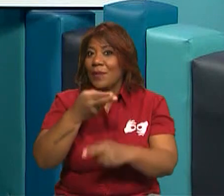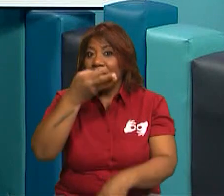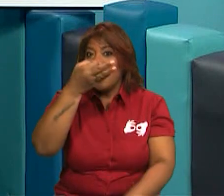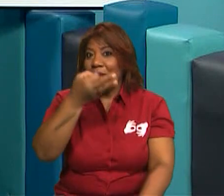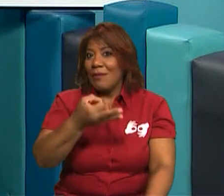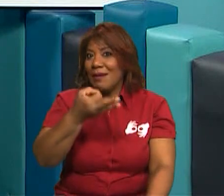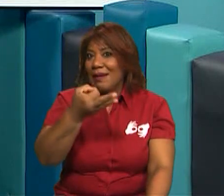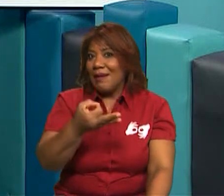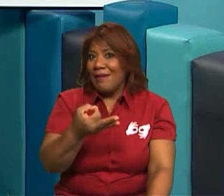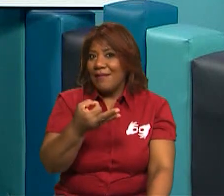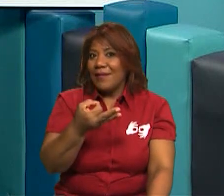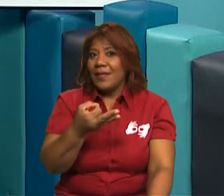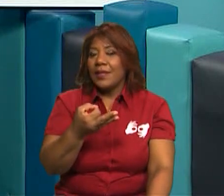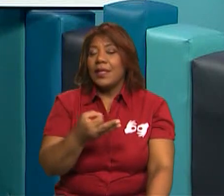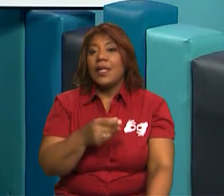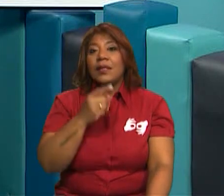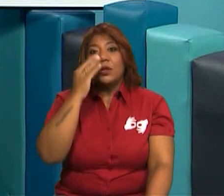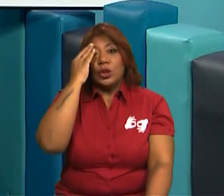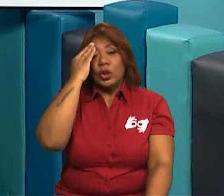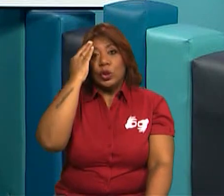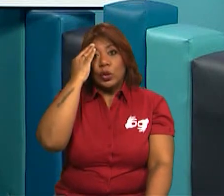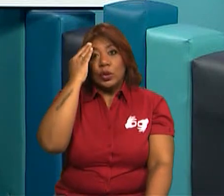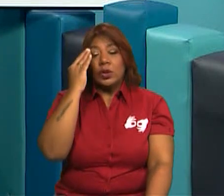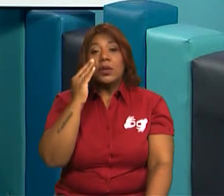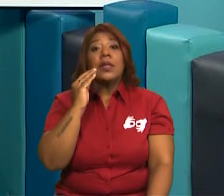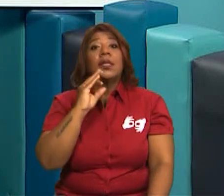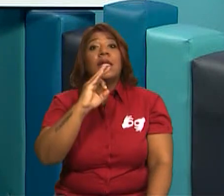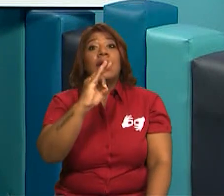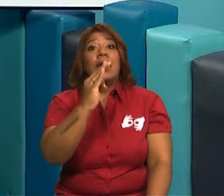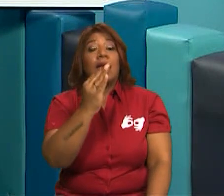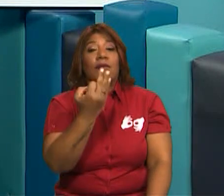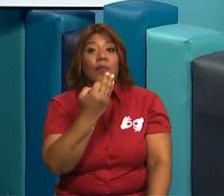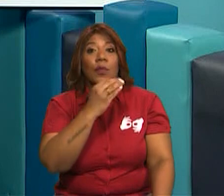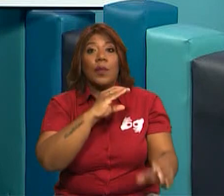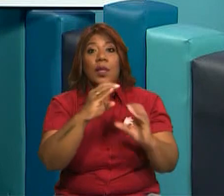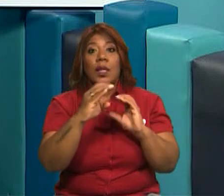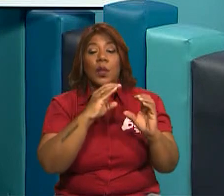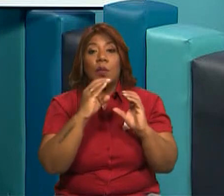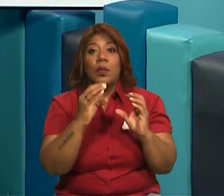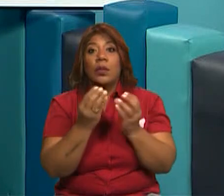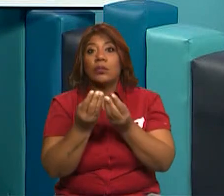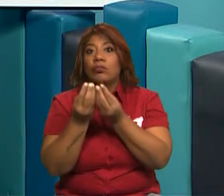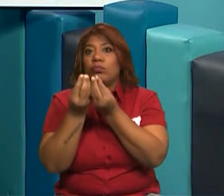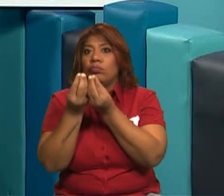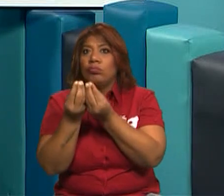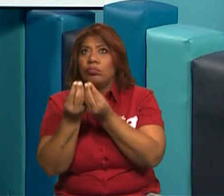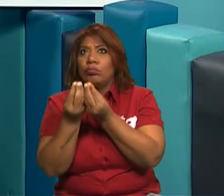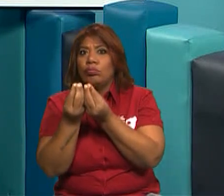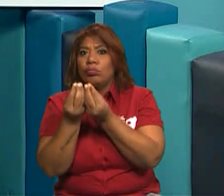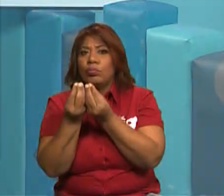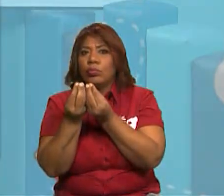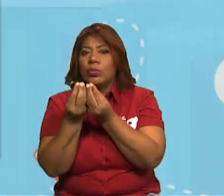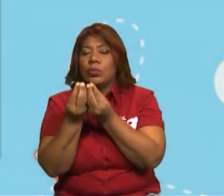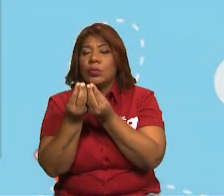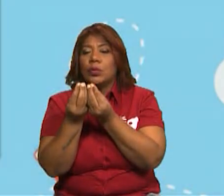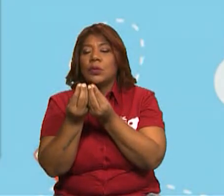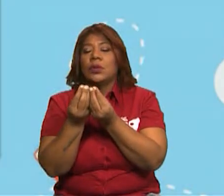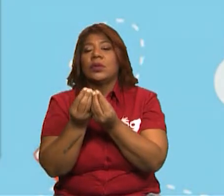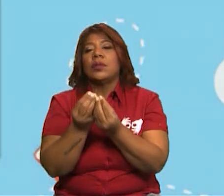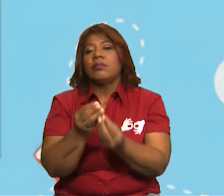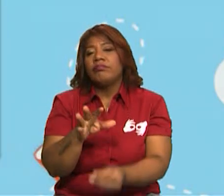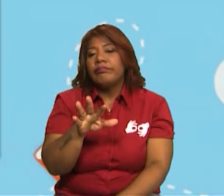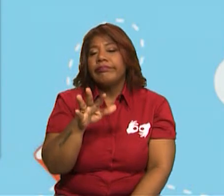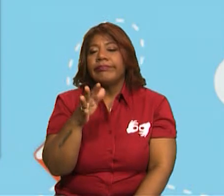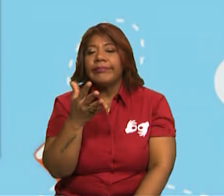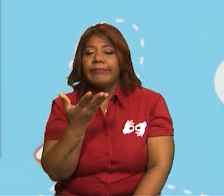están. Comparo las funciones de los medios de comunicación de masas. Bueno, entonces lo estoy logrando. Vamos a decir